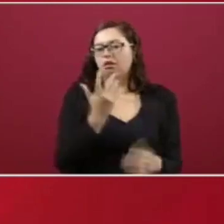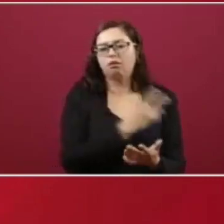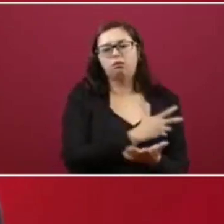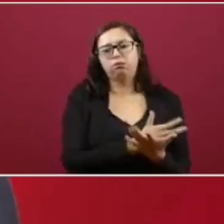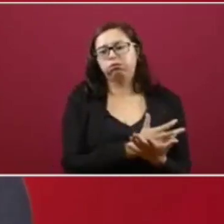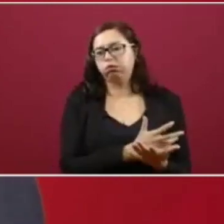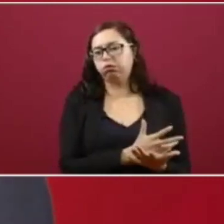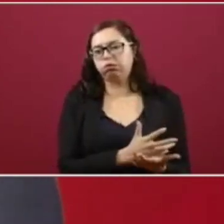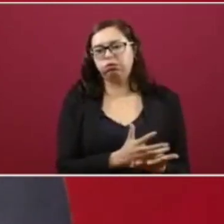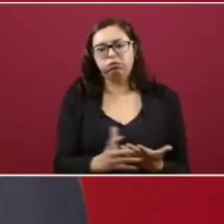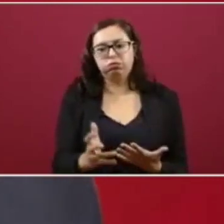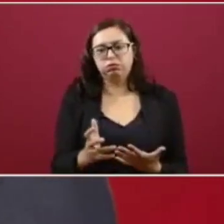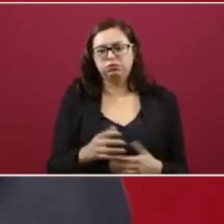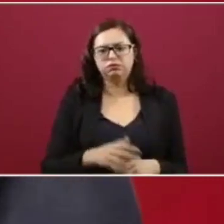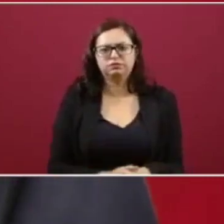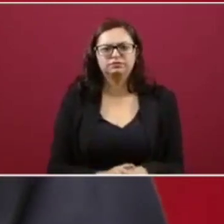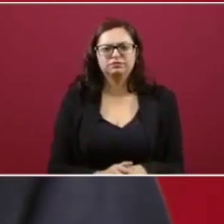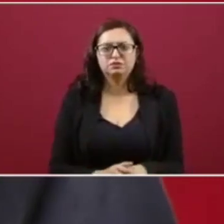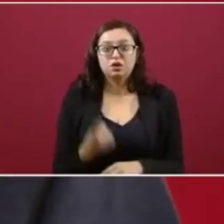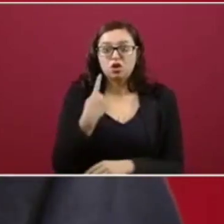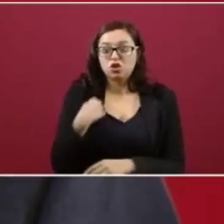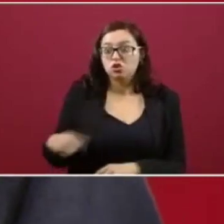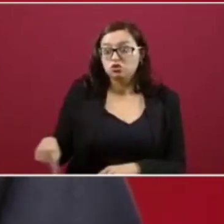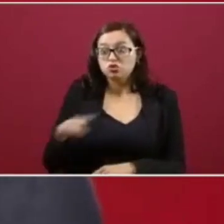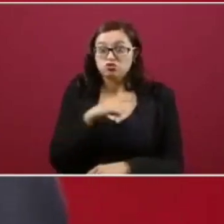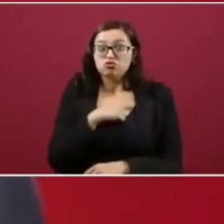Nosotros no perseguimos a nadie,